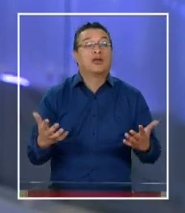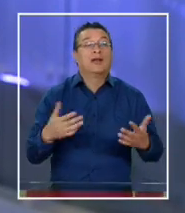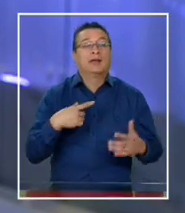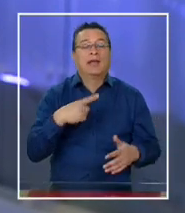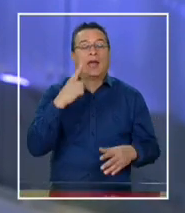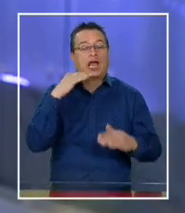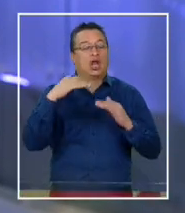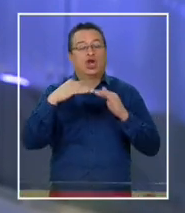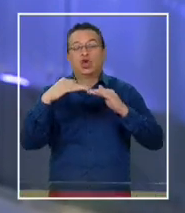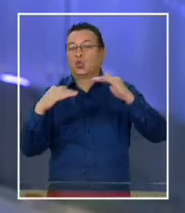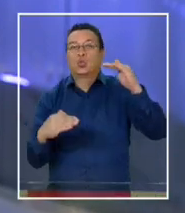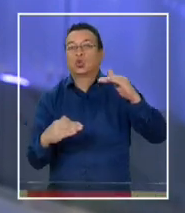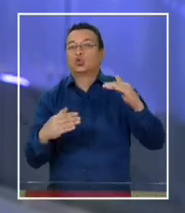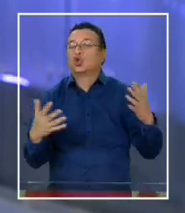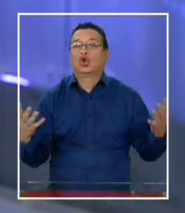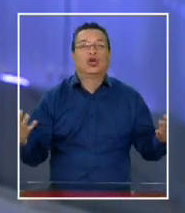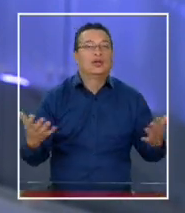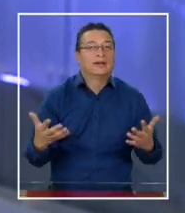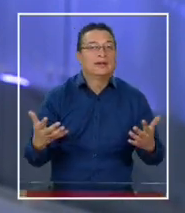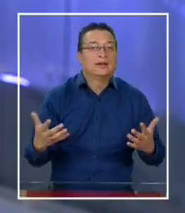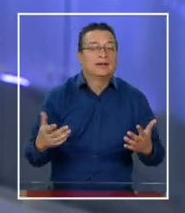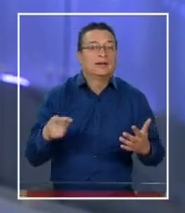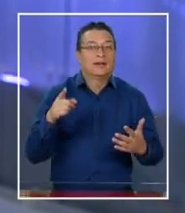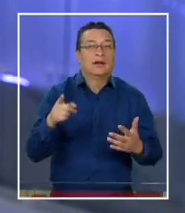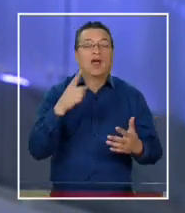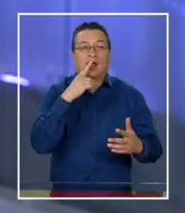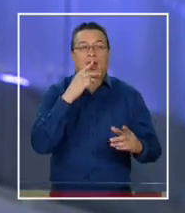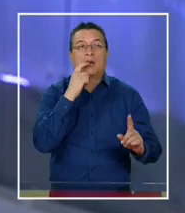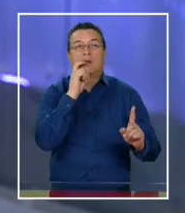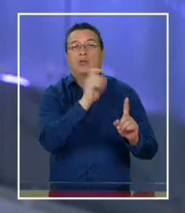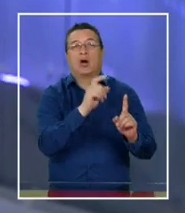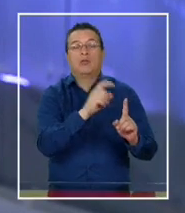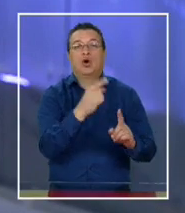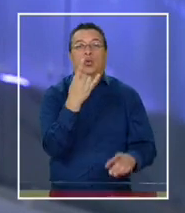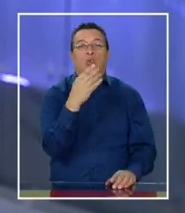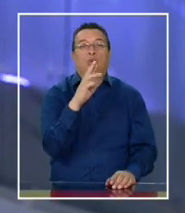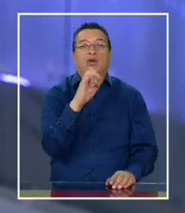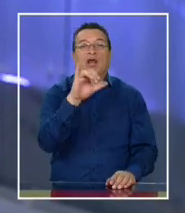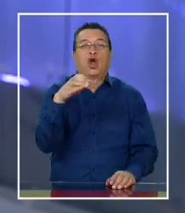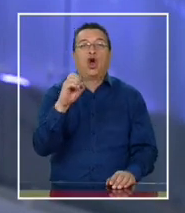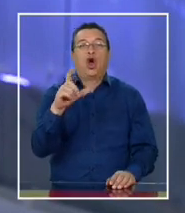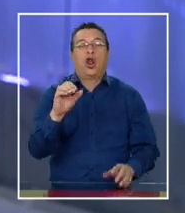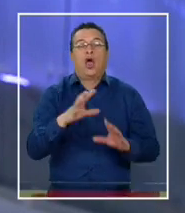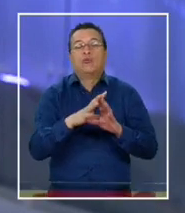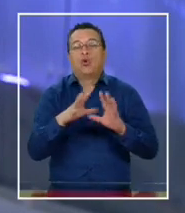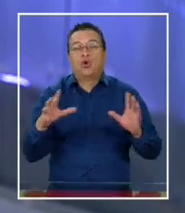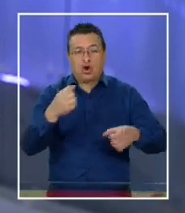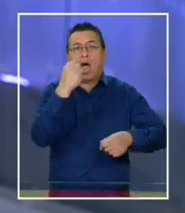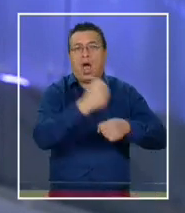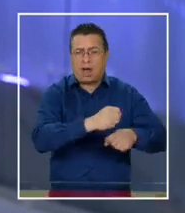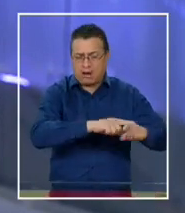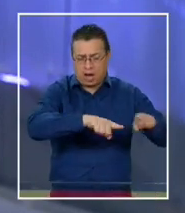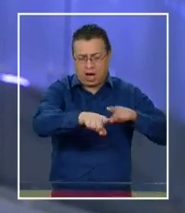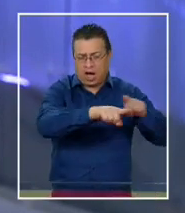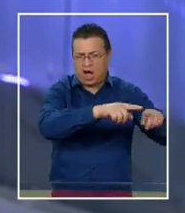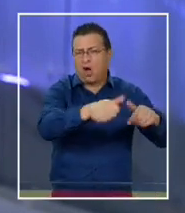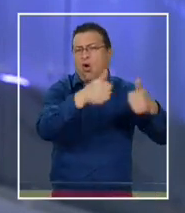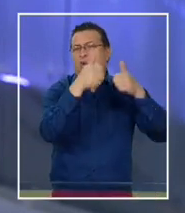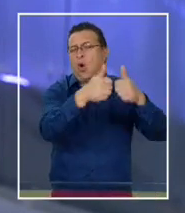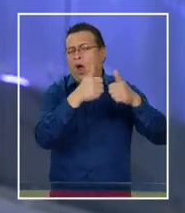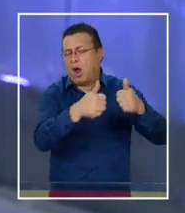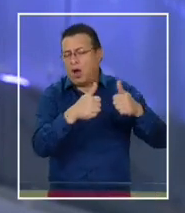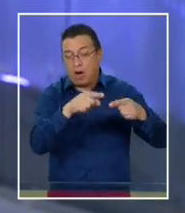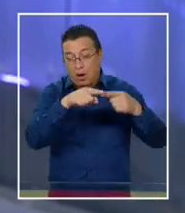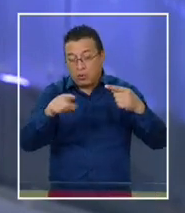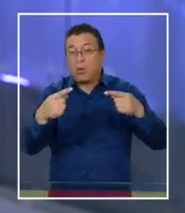muy Injusto la forma en que fue tratada Antonio rejuela mientras fue canciller lo que se hizo es que